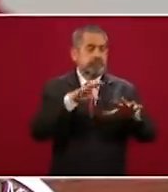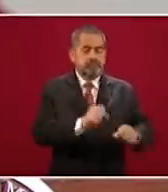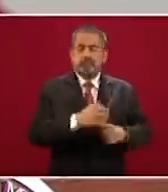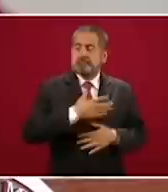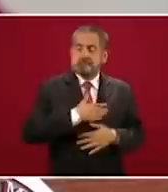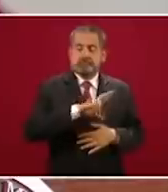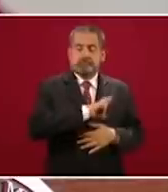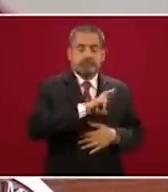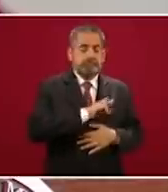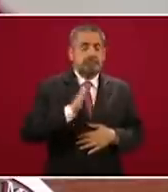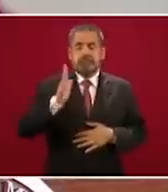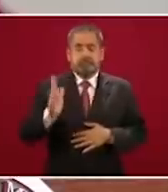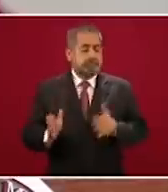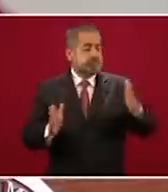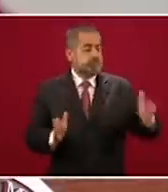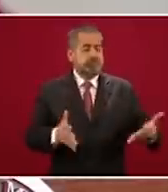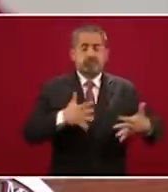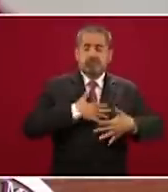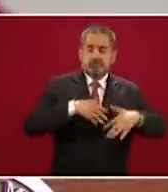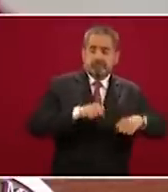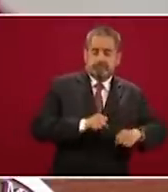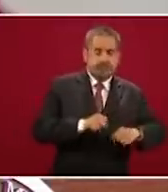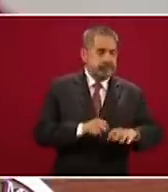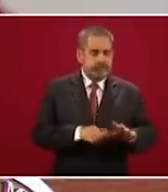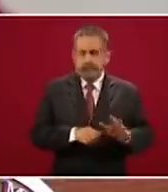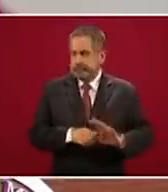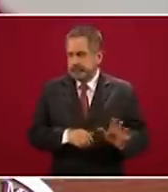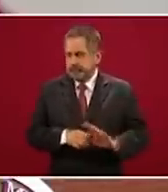playas en los centros turísticos.